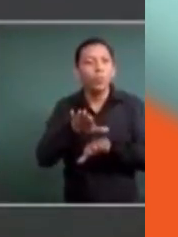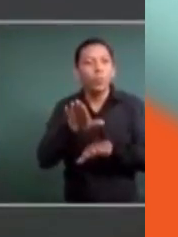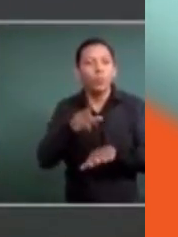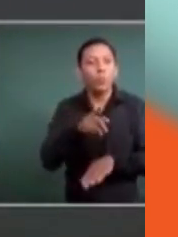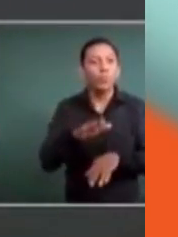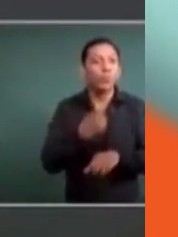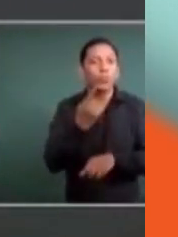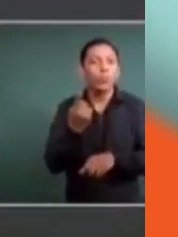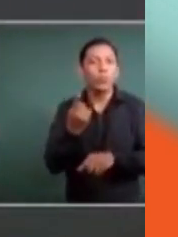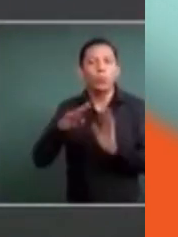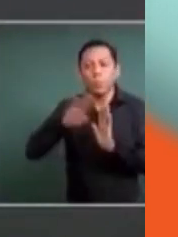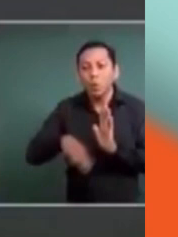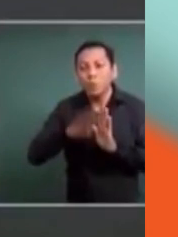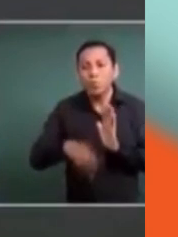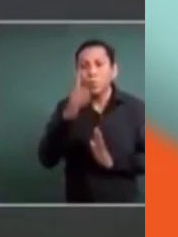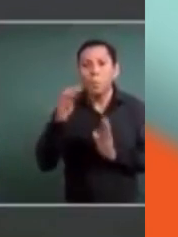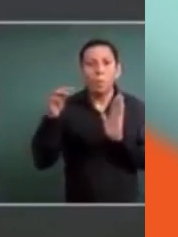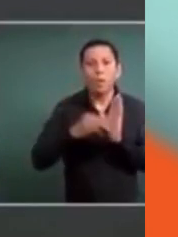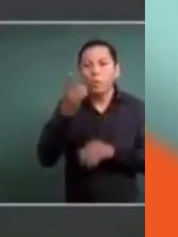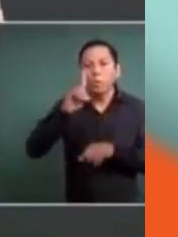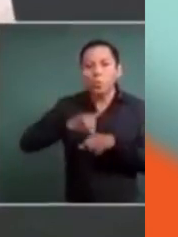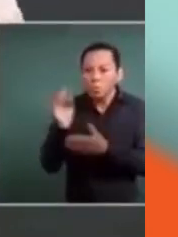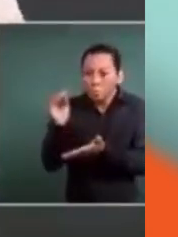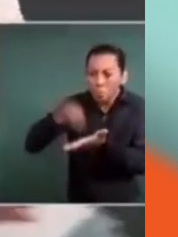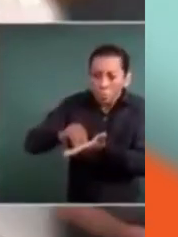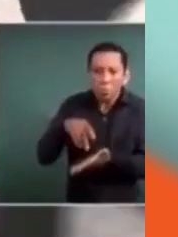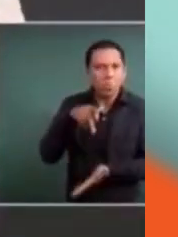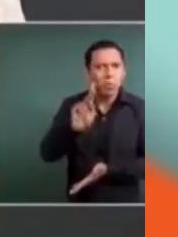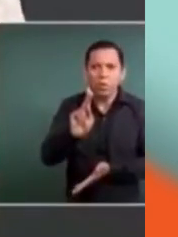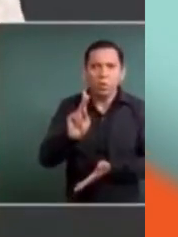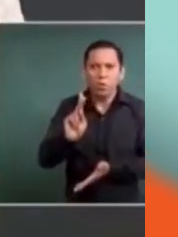los 1,000 fallecimientos. Pero no aparece